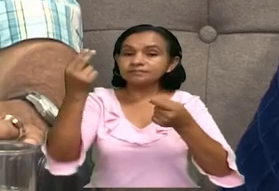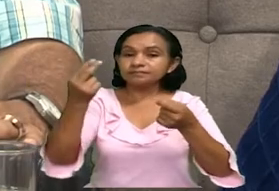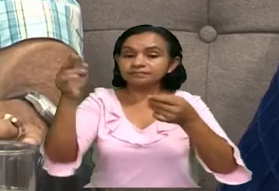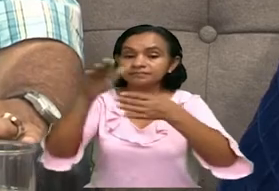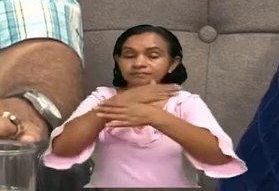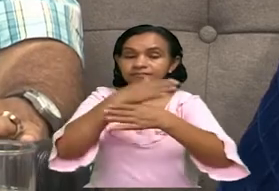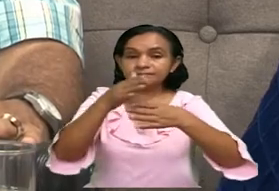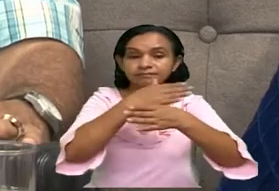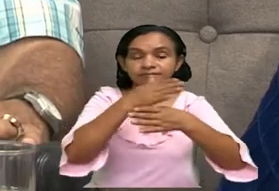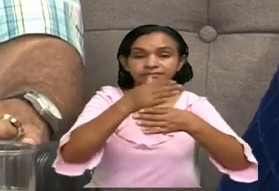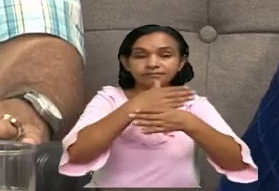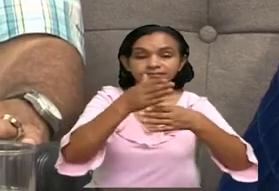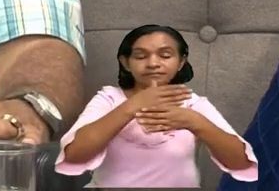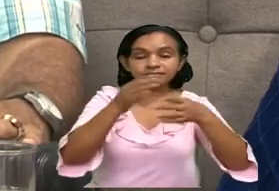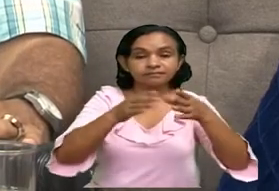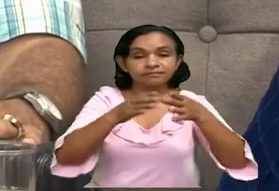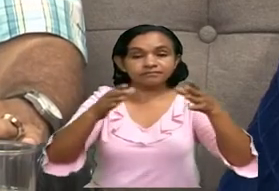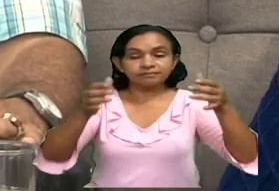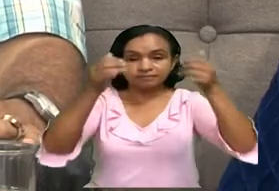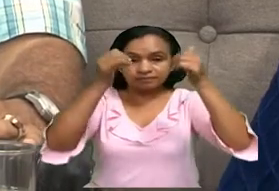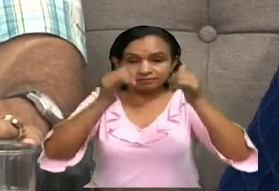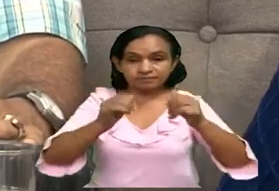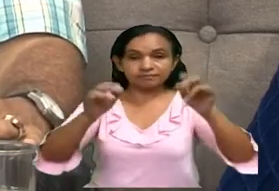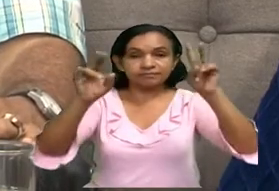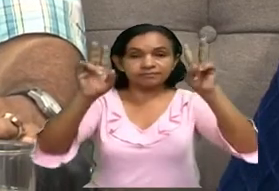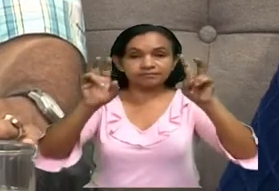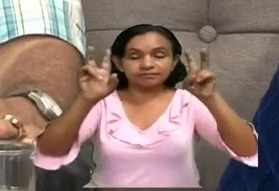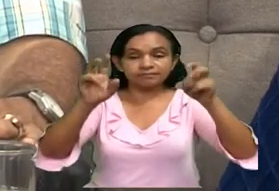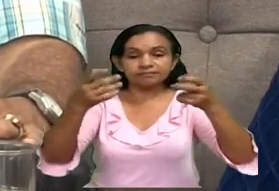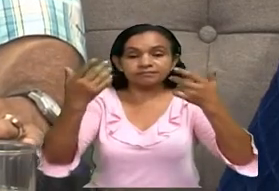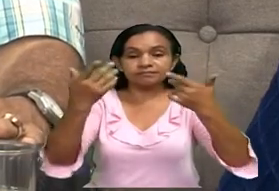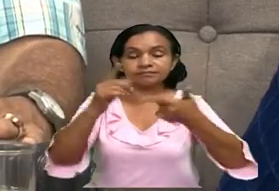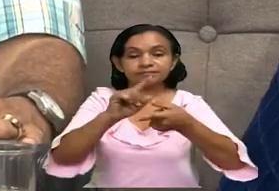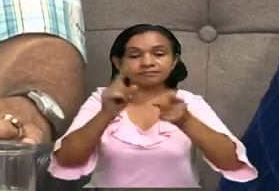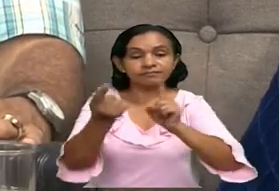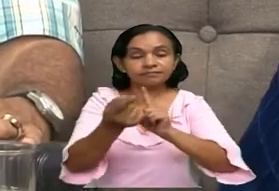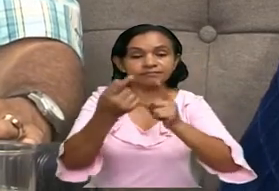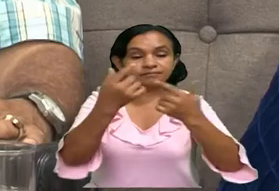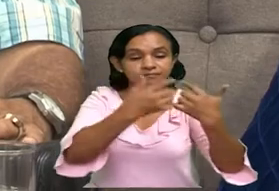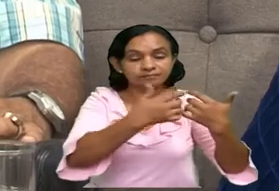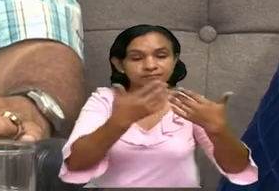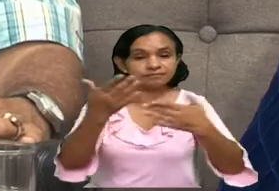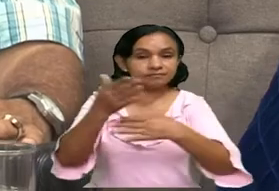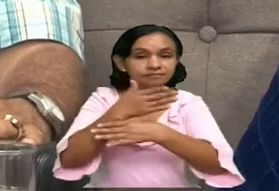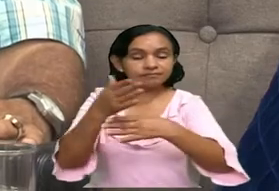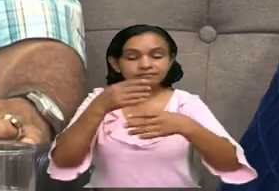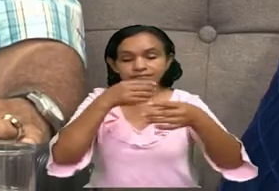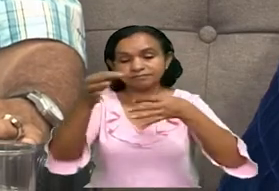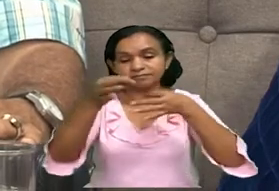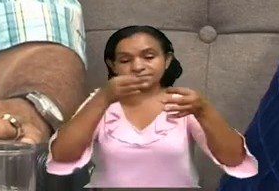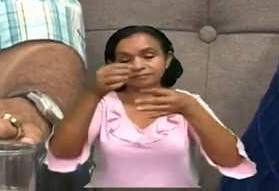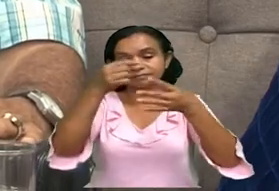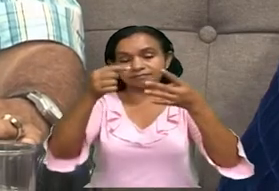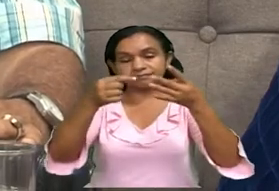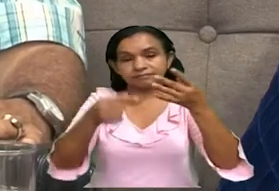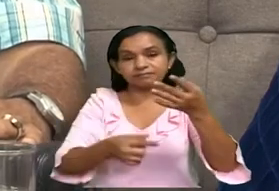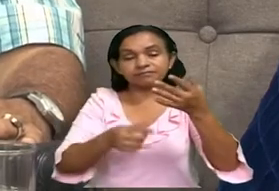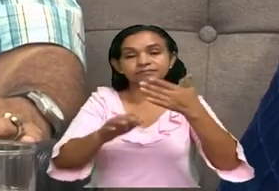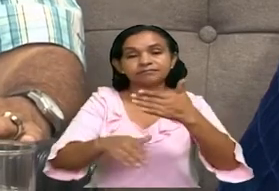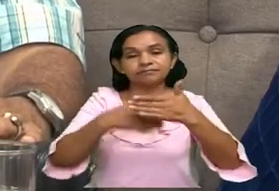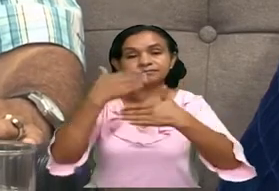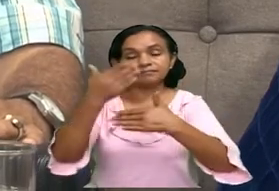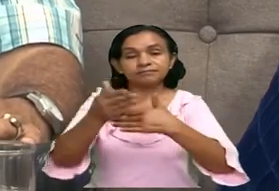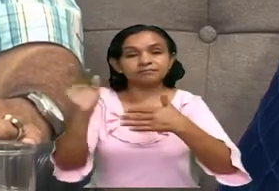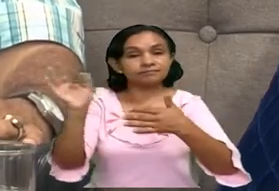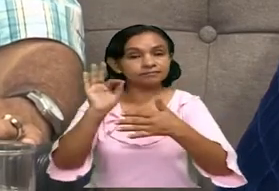producción intensivo y el tema de la agroindustrialización. Entonces, te los mencioné rápido porque te los quiero abordar de